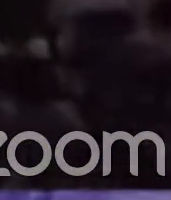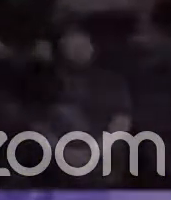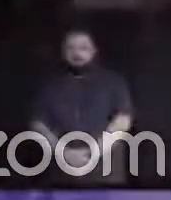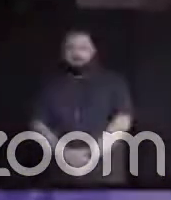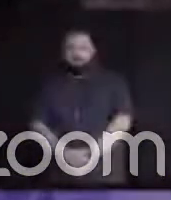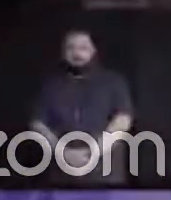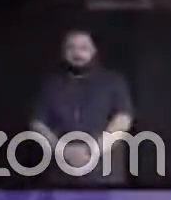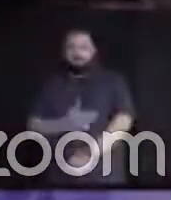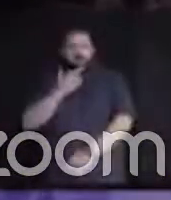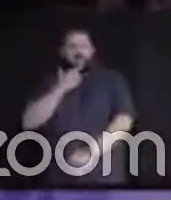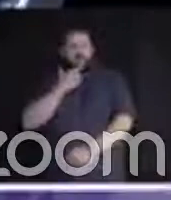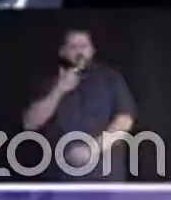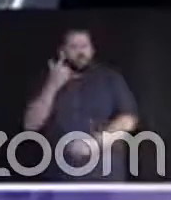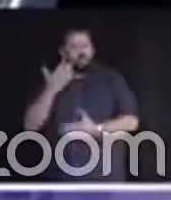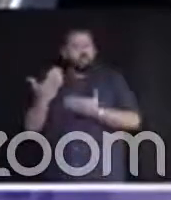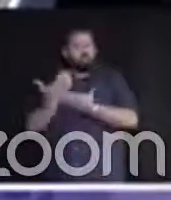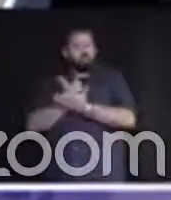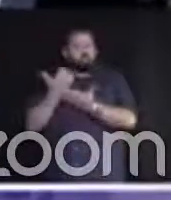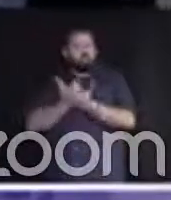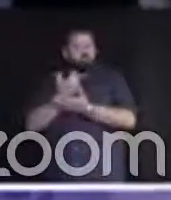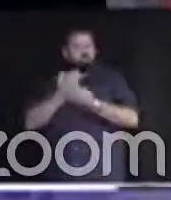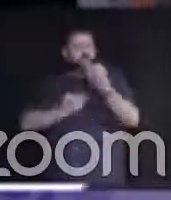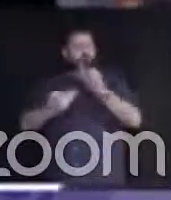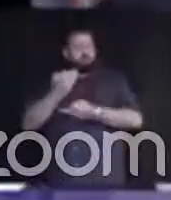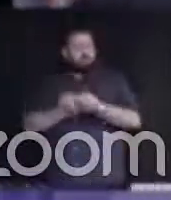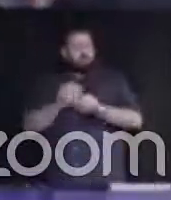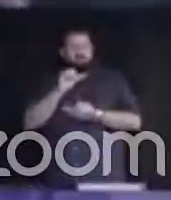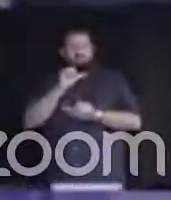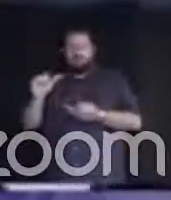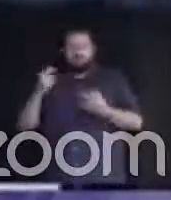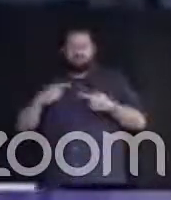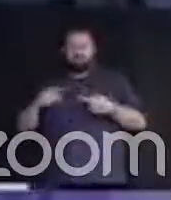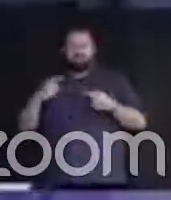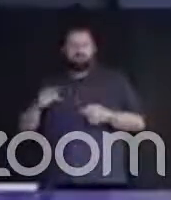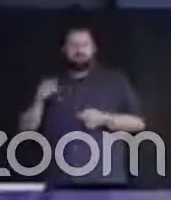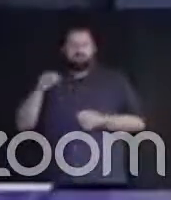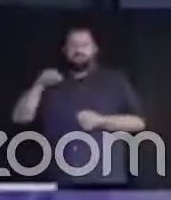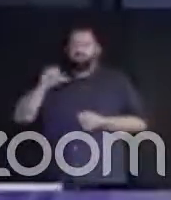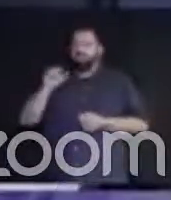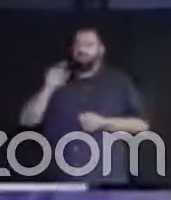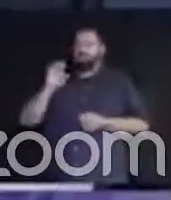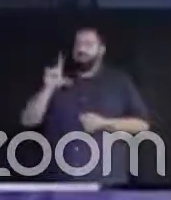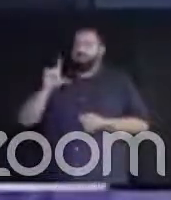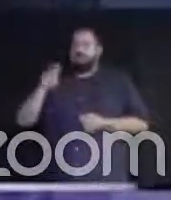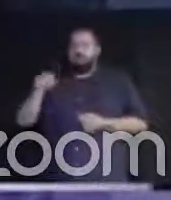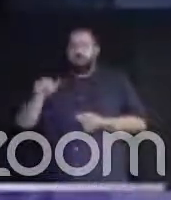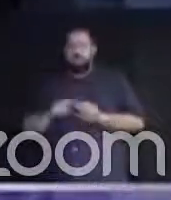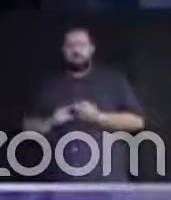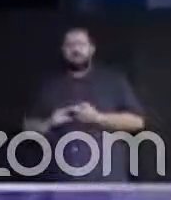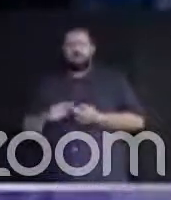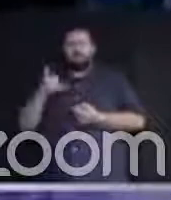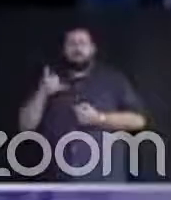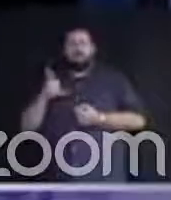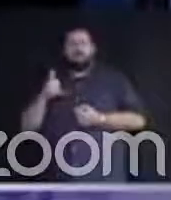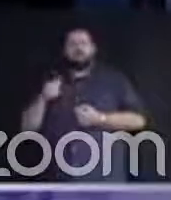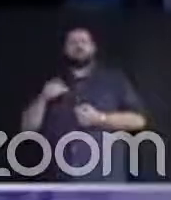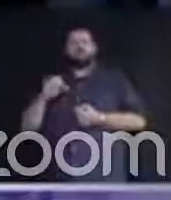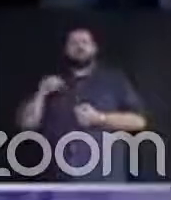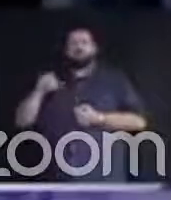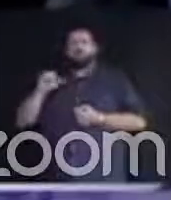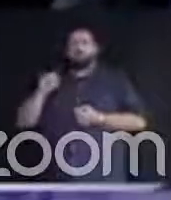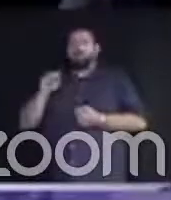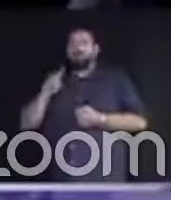Bastén, Consuelo Cuautle, Marcelina Leticia de Martínez y Cederino